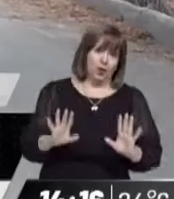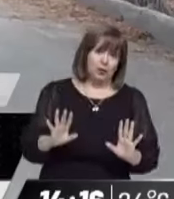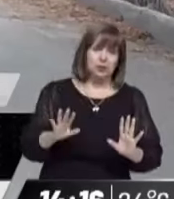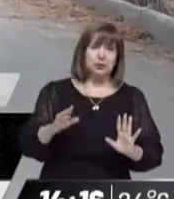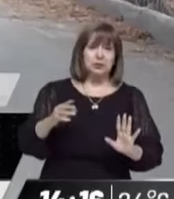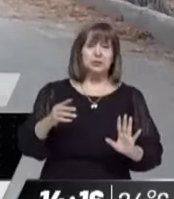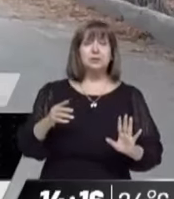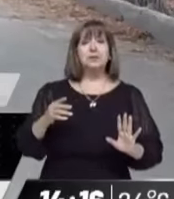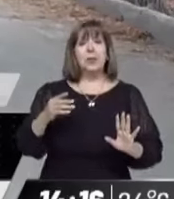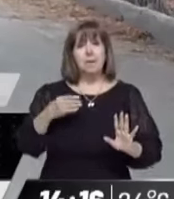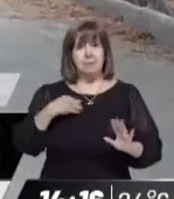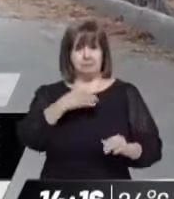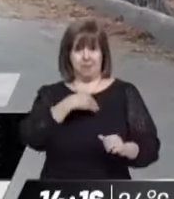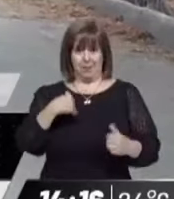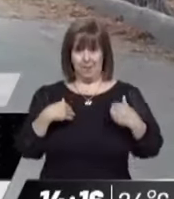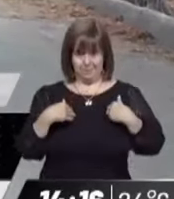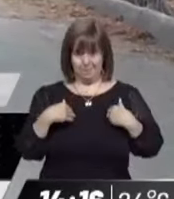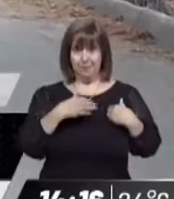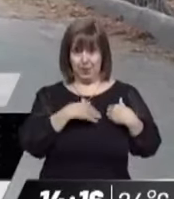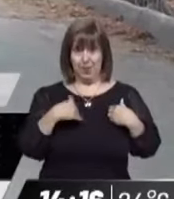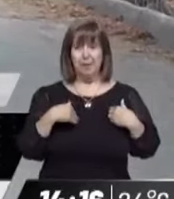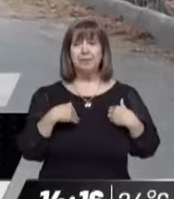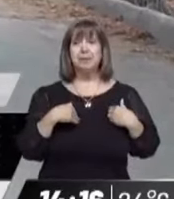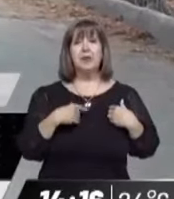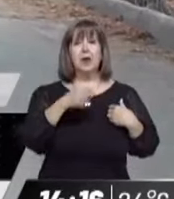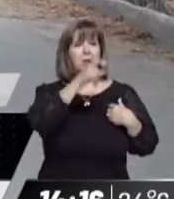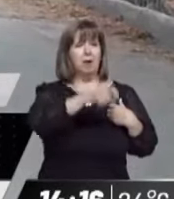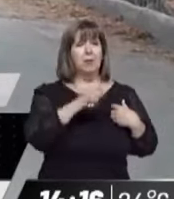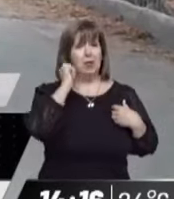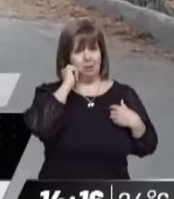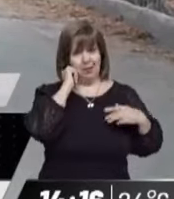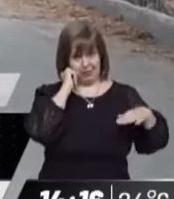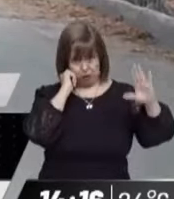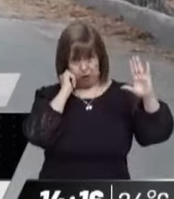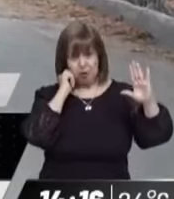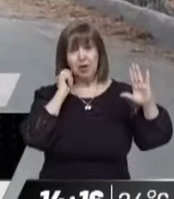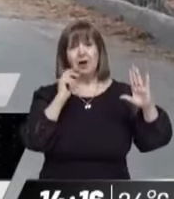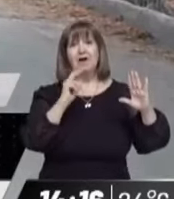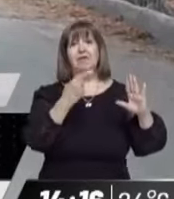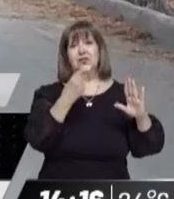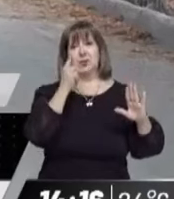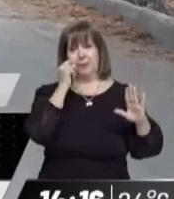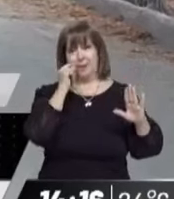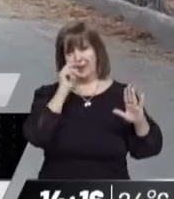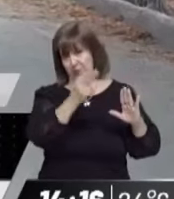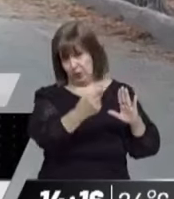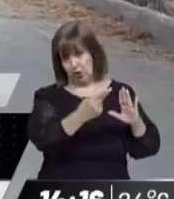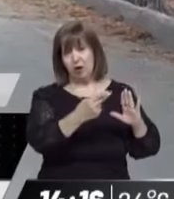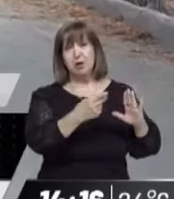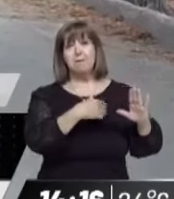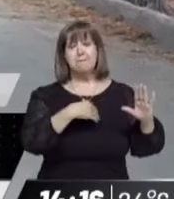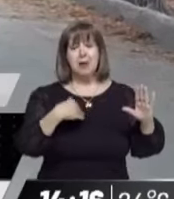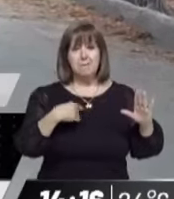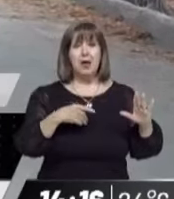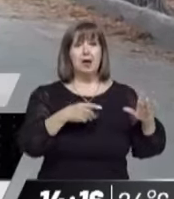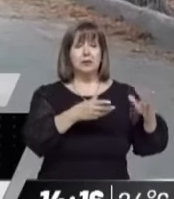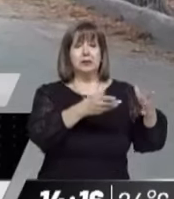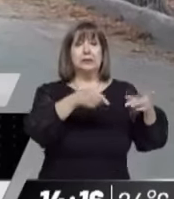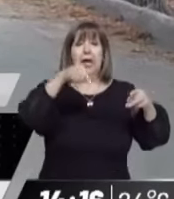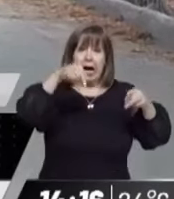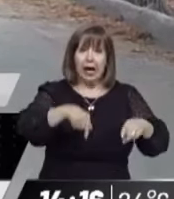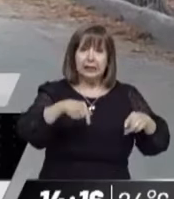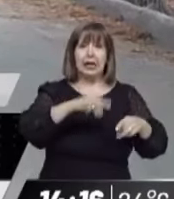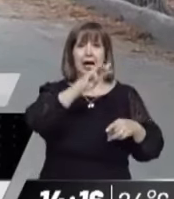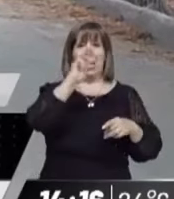remito mi mamá es una persona mayor falleció mi padre pudimos hacer los trámites acá en